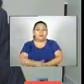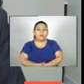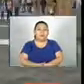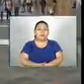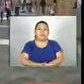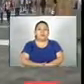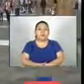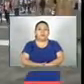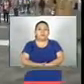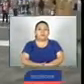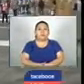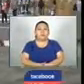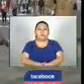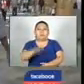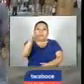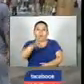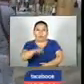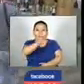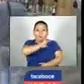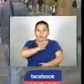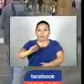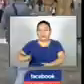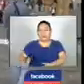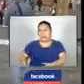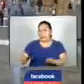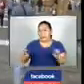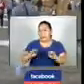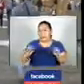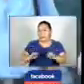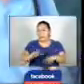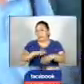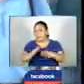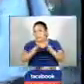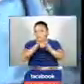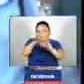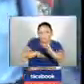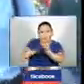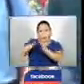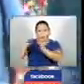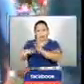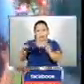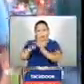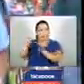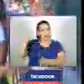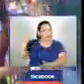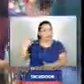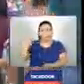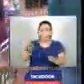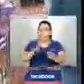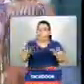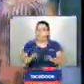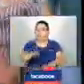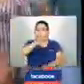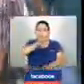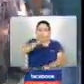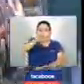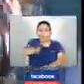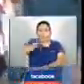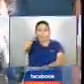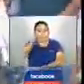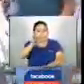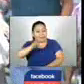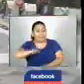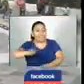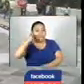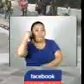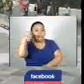medida. De momento en el país se han descartado más cuarentenas como las de 2020. Los próximos 3 meses serán